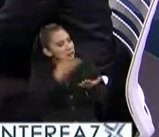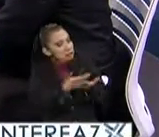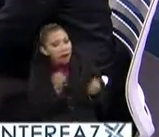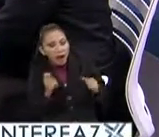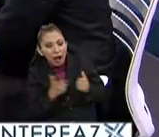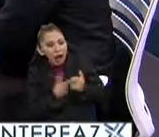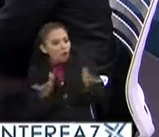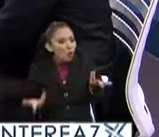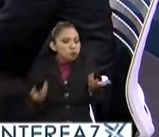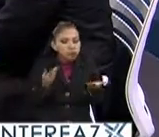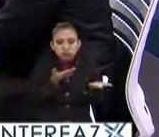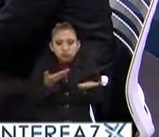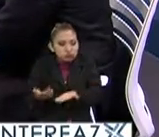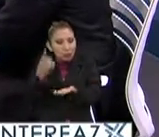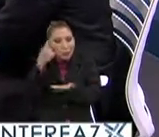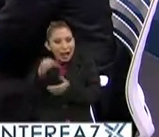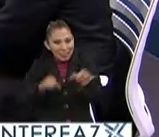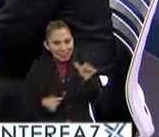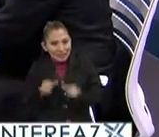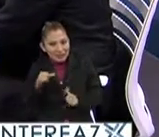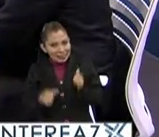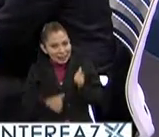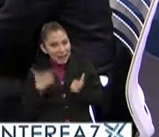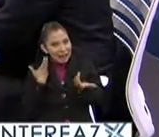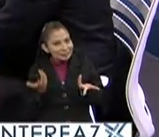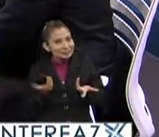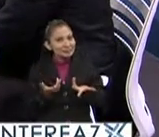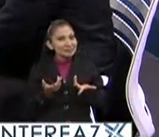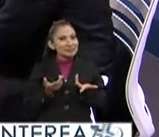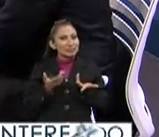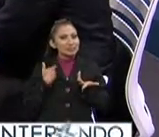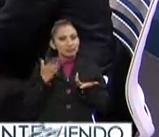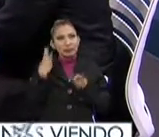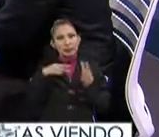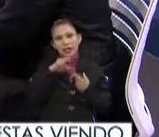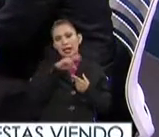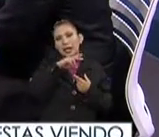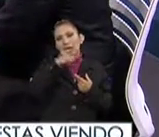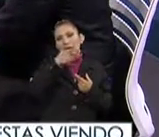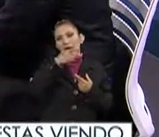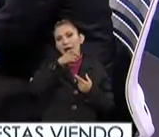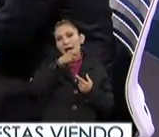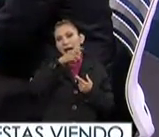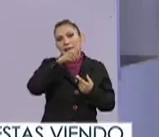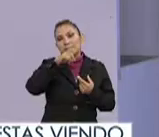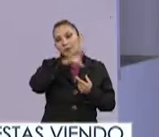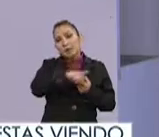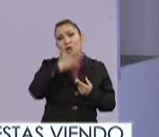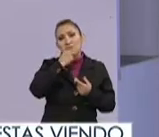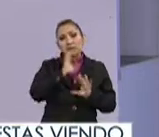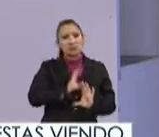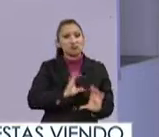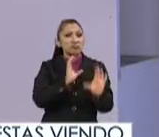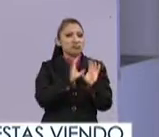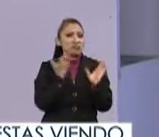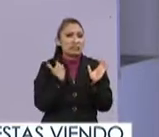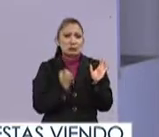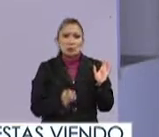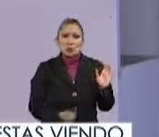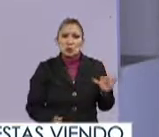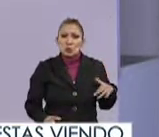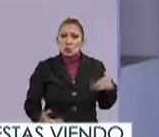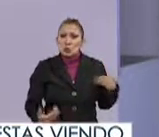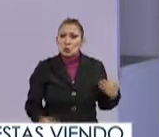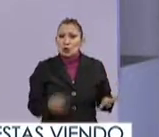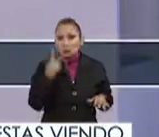propuestas cabían en esa descripción, digamos. Viene Gabriel Díaz Cuesta, que es un contratenor español muy bueno y justo.